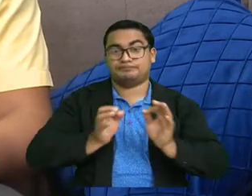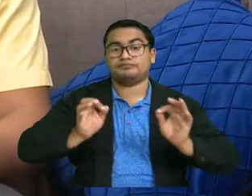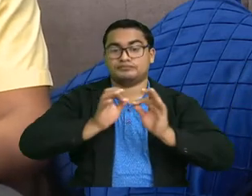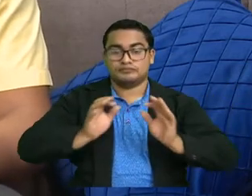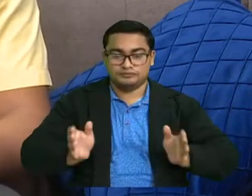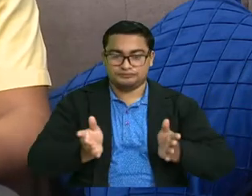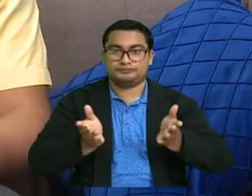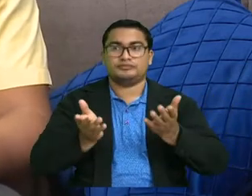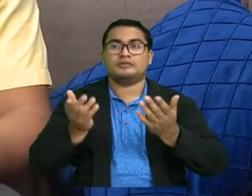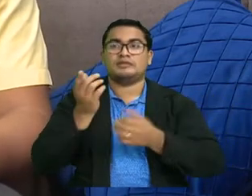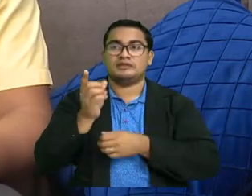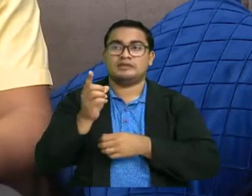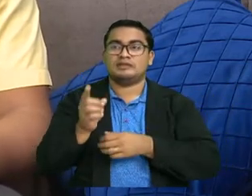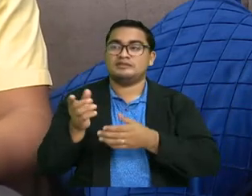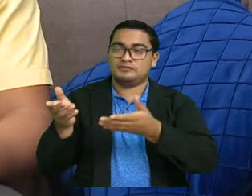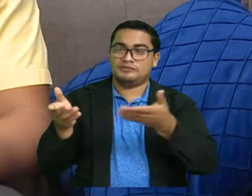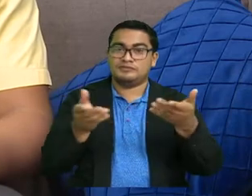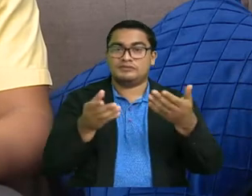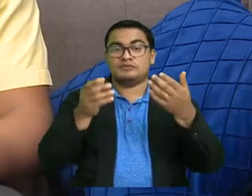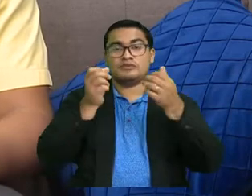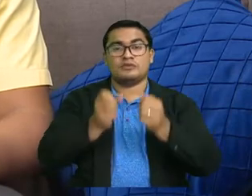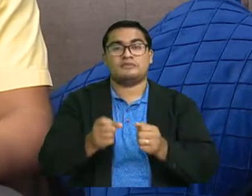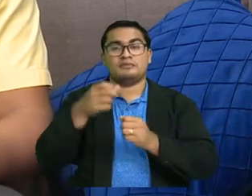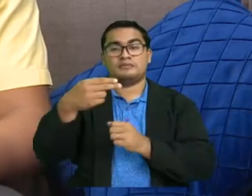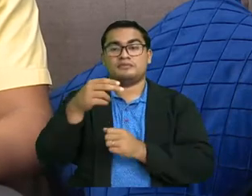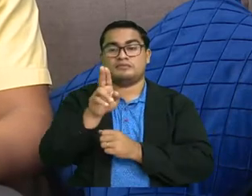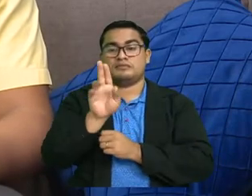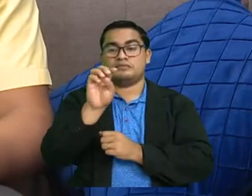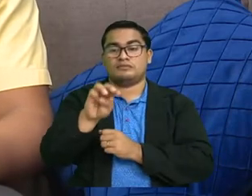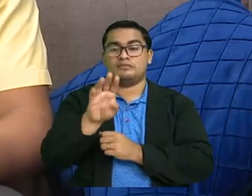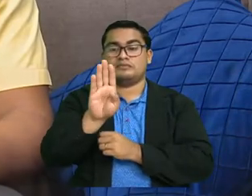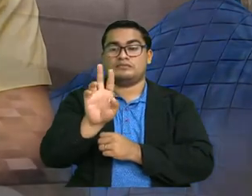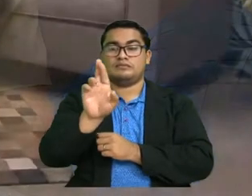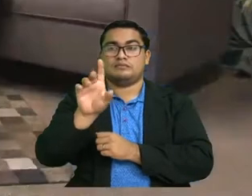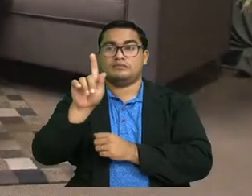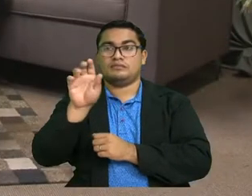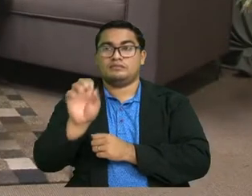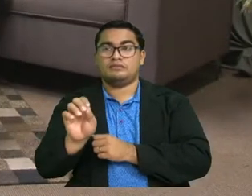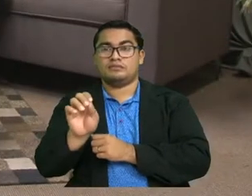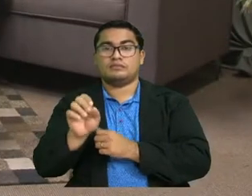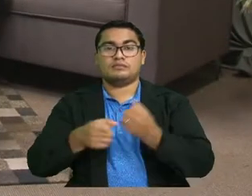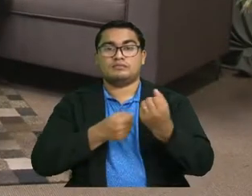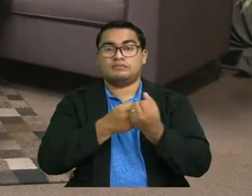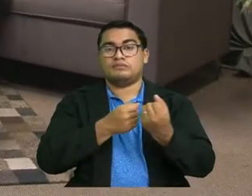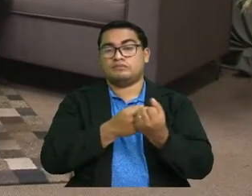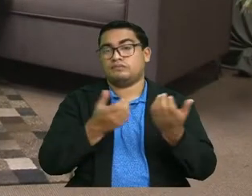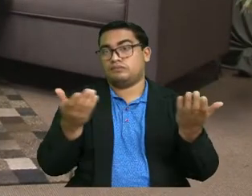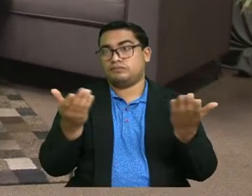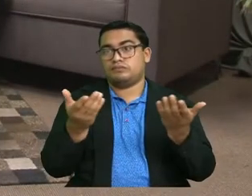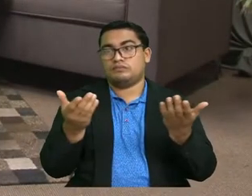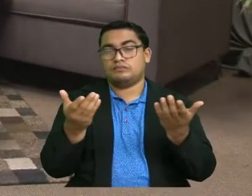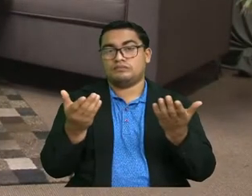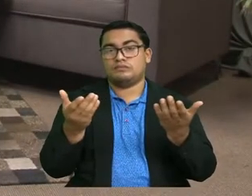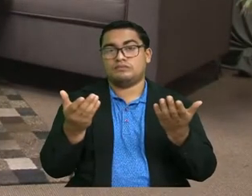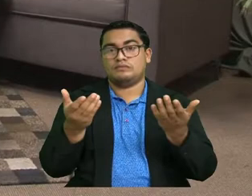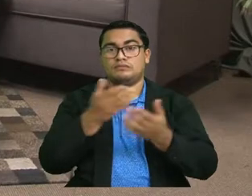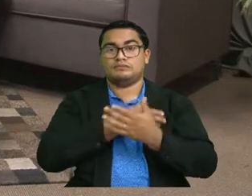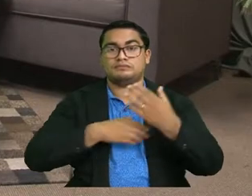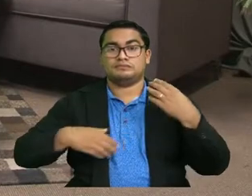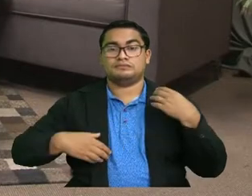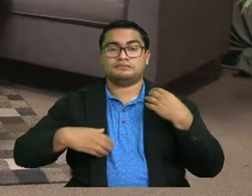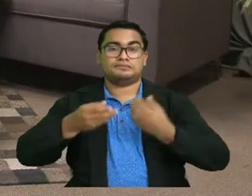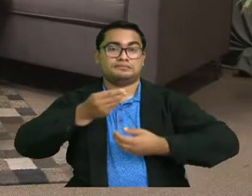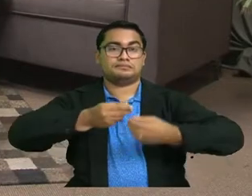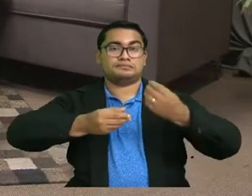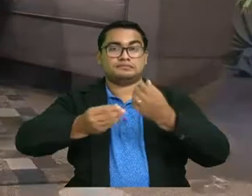con nosotros en estudio el compañero Humberto González, quien es asesor de la presidencia para temas de economía creativa y naranja. Compañero,